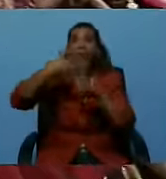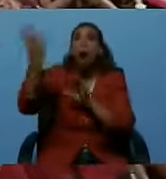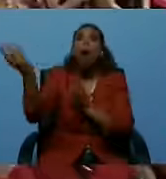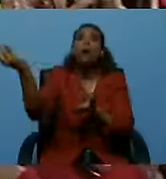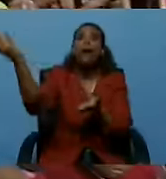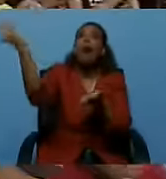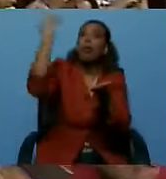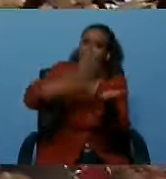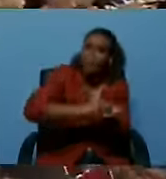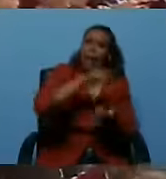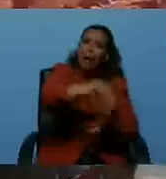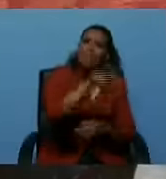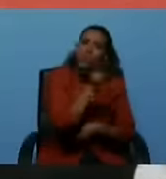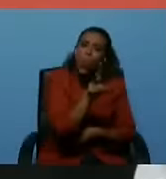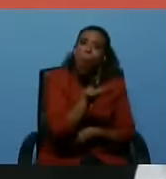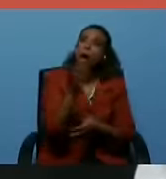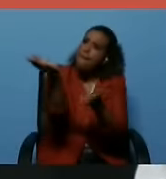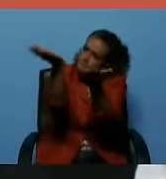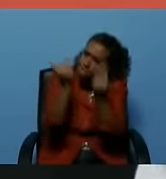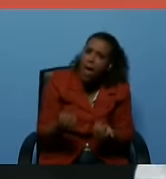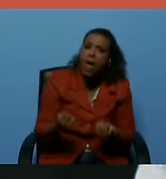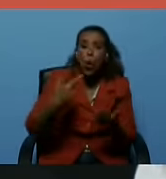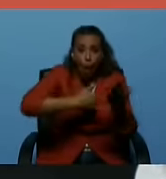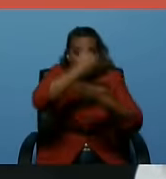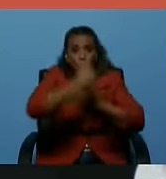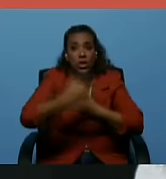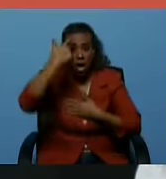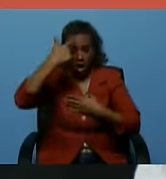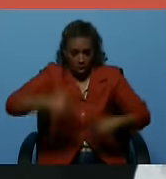regresar. Regrésense con un proyecto.